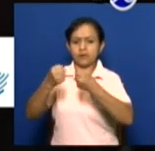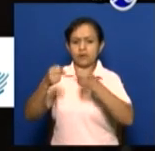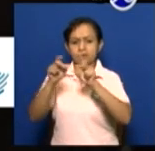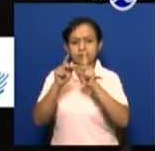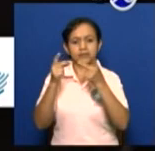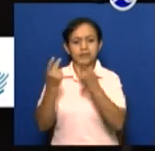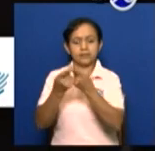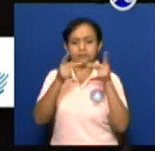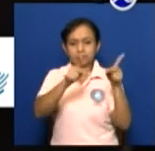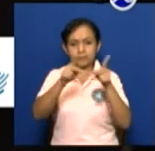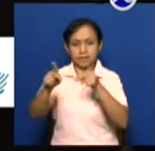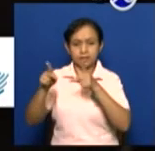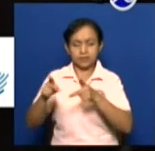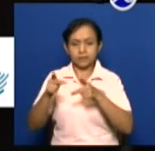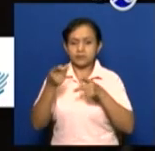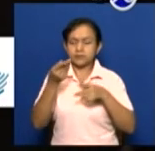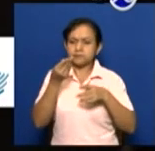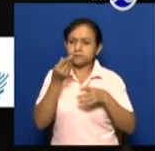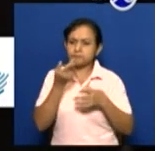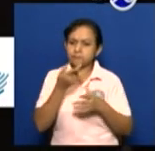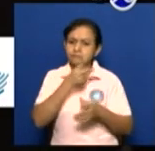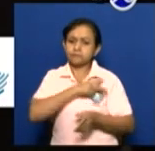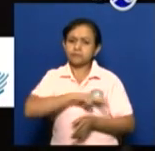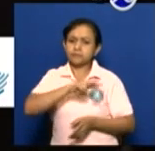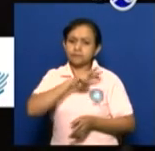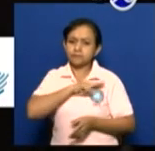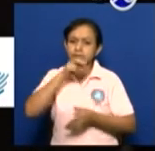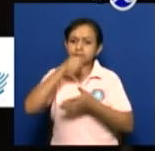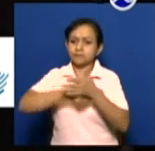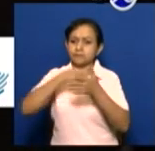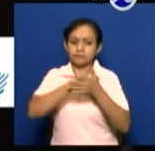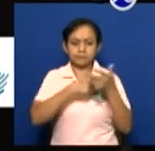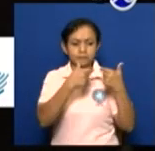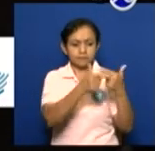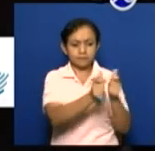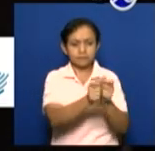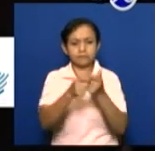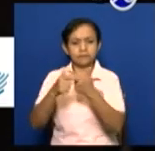Así, atesoró el valor de la lucha sindical.